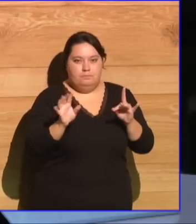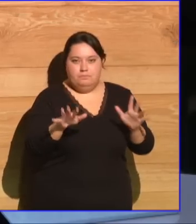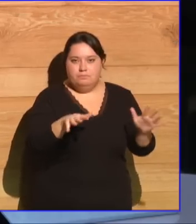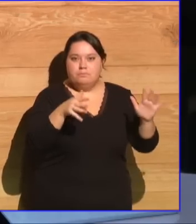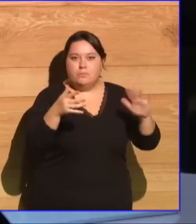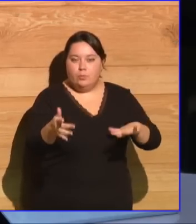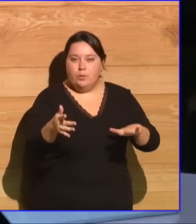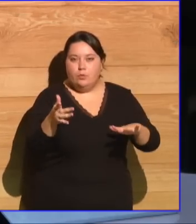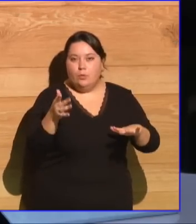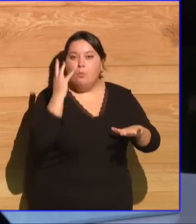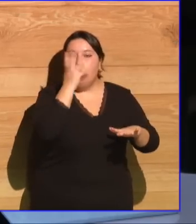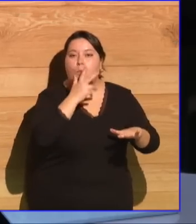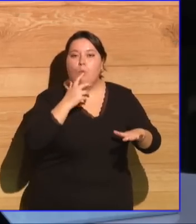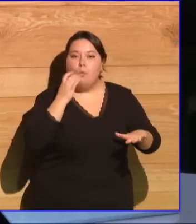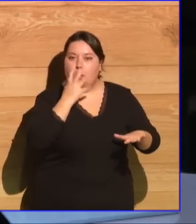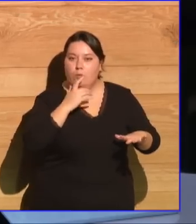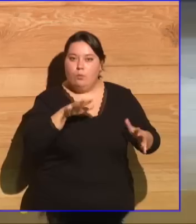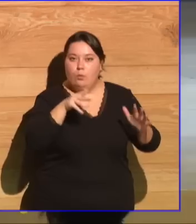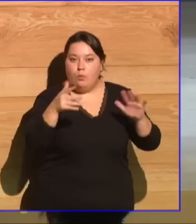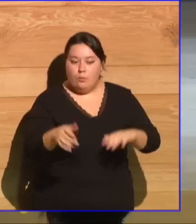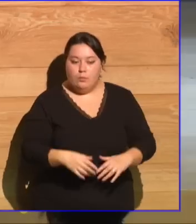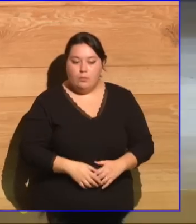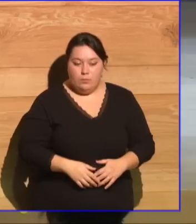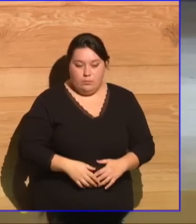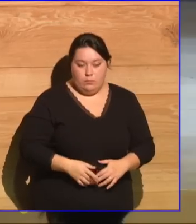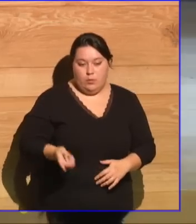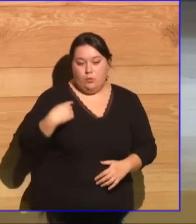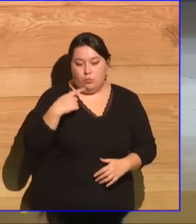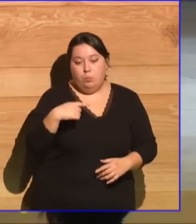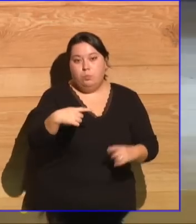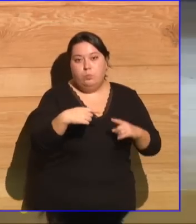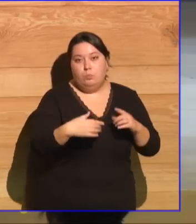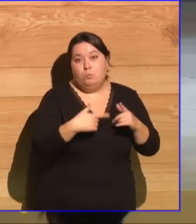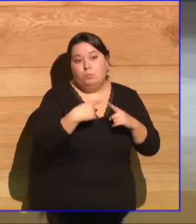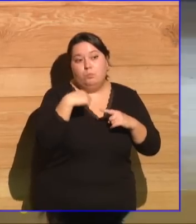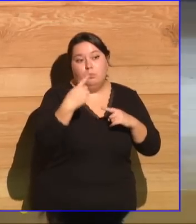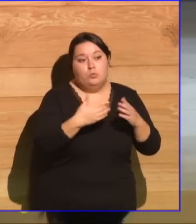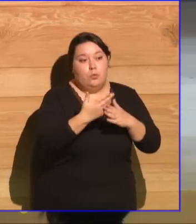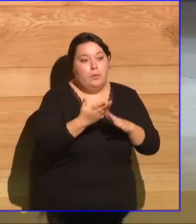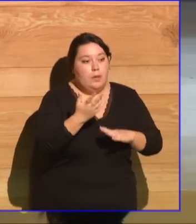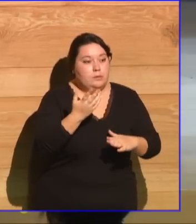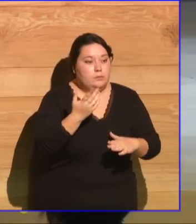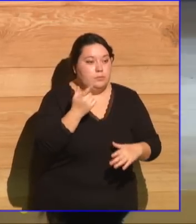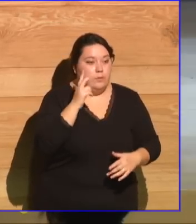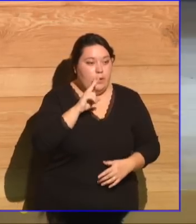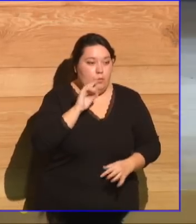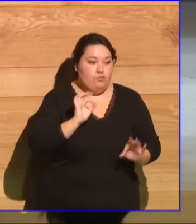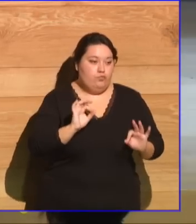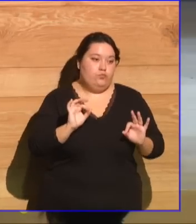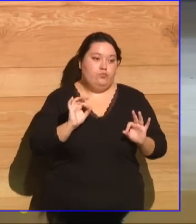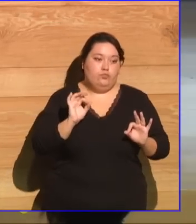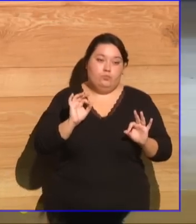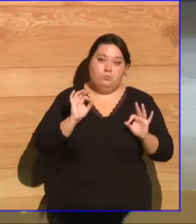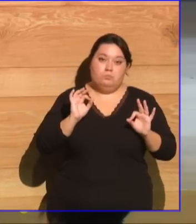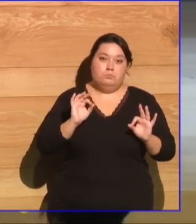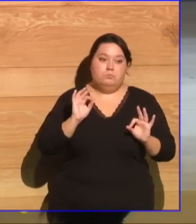en fábula. Y yo creo que esto tiene que ver, lo iremos viendo en los próximos días conforme vayamos avanzando en su carrera, que